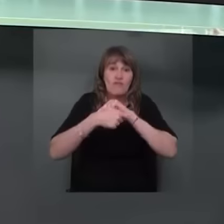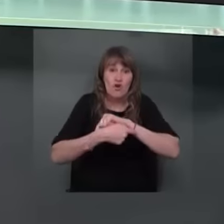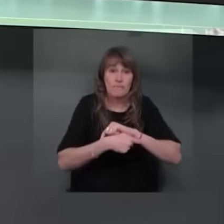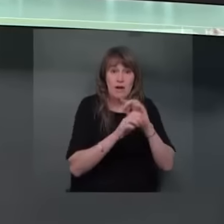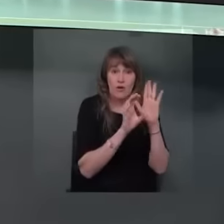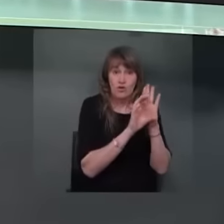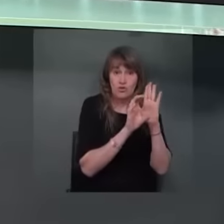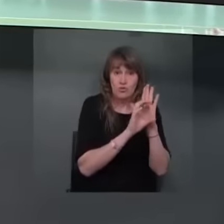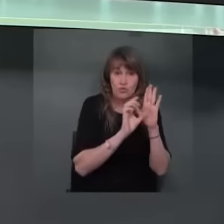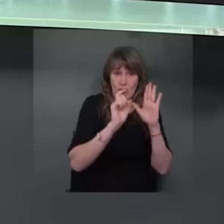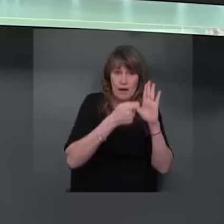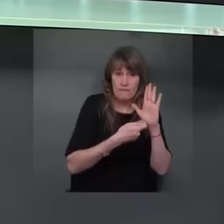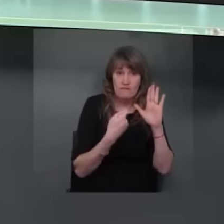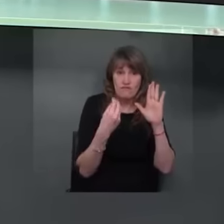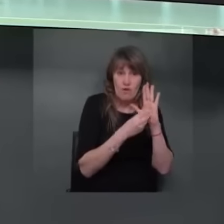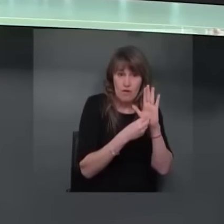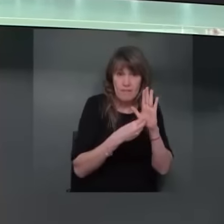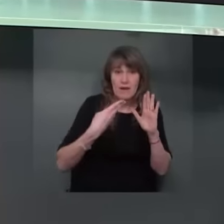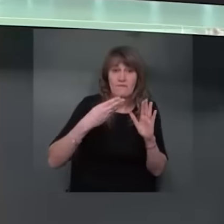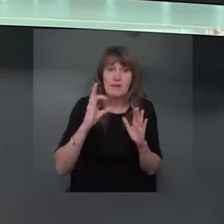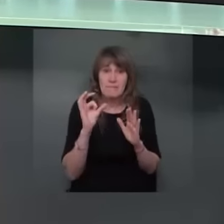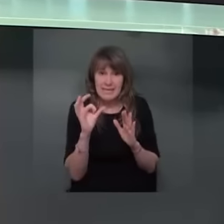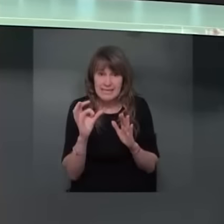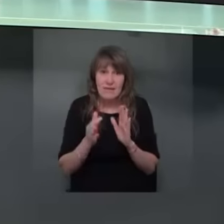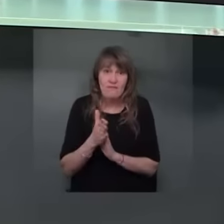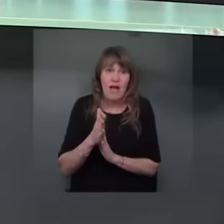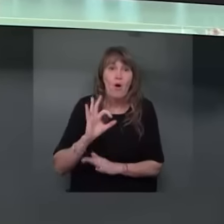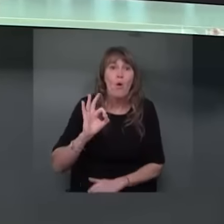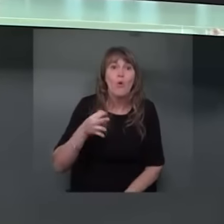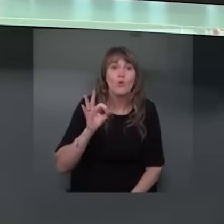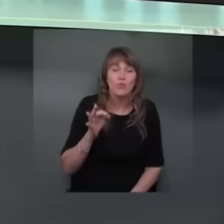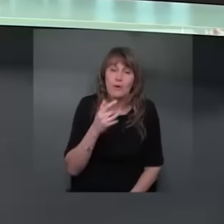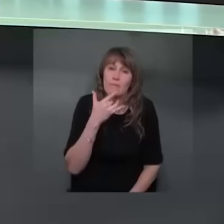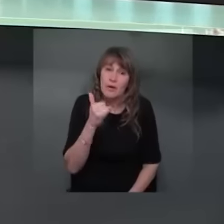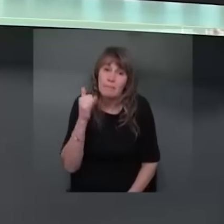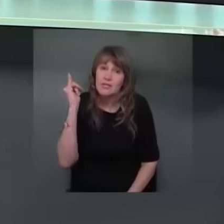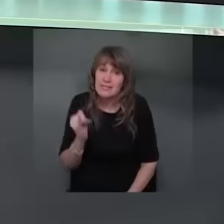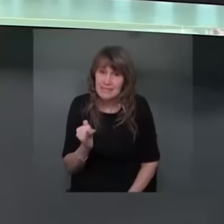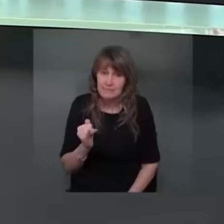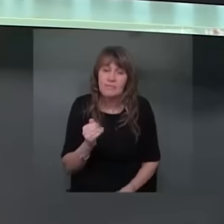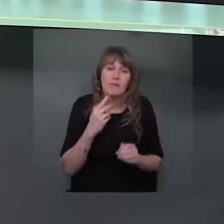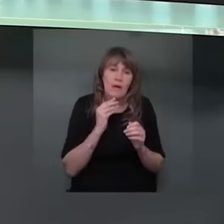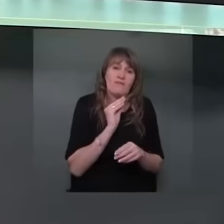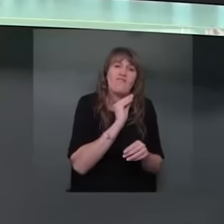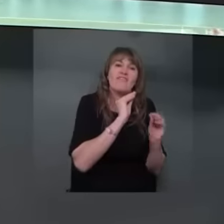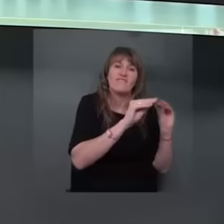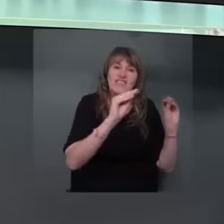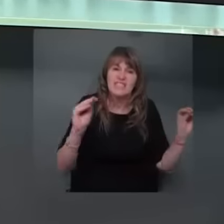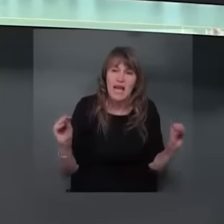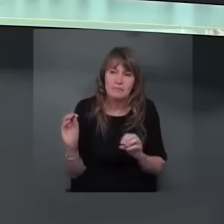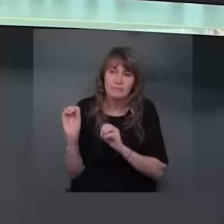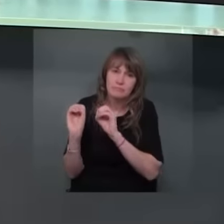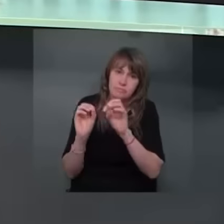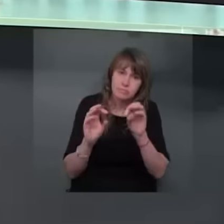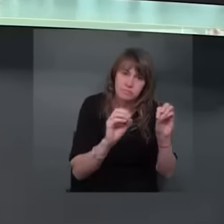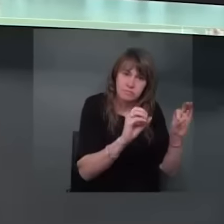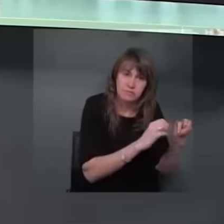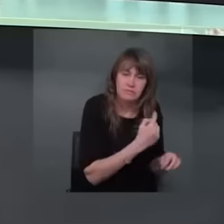sobre aspectos previsionales a plebiscitar en octubre que le será entregado a todos los partidos políticos claro y el presidente de la central